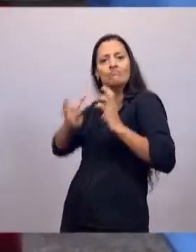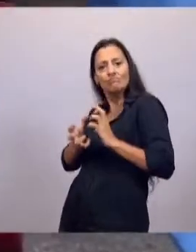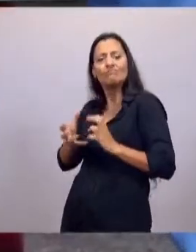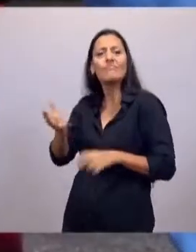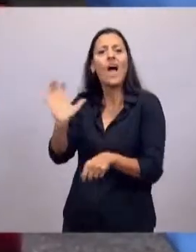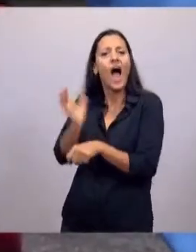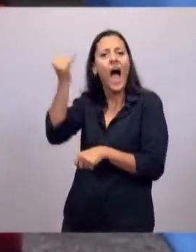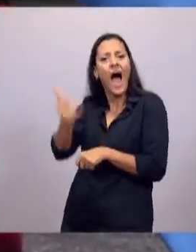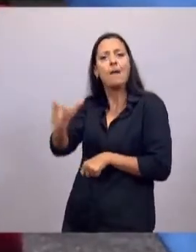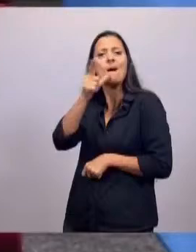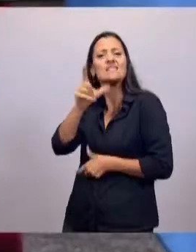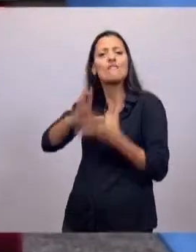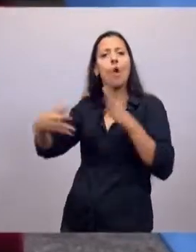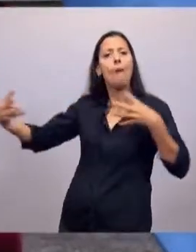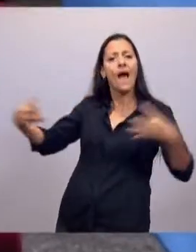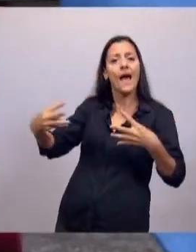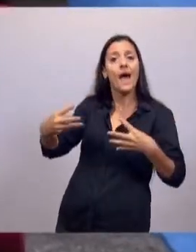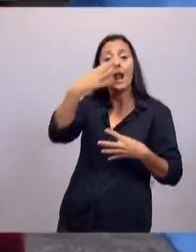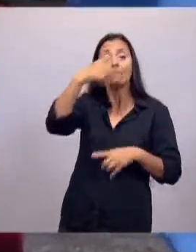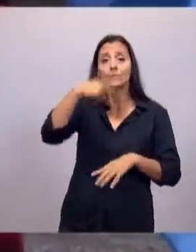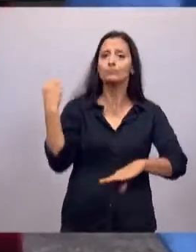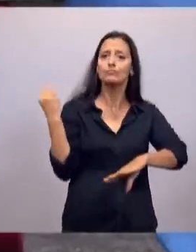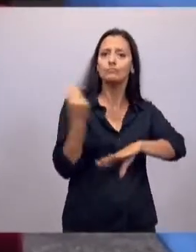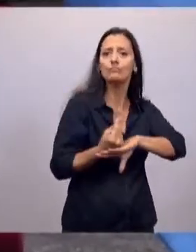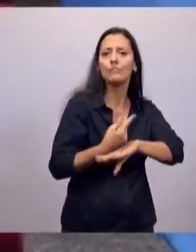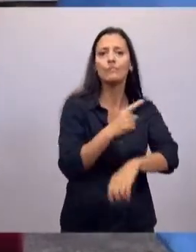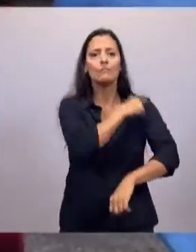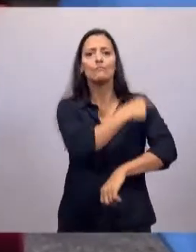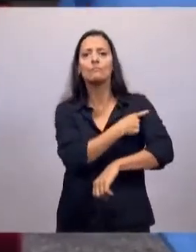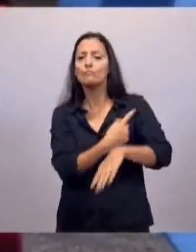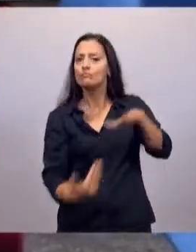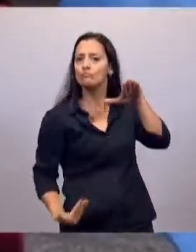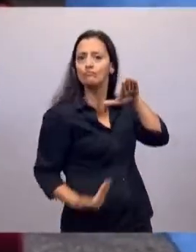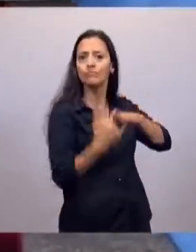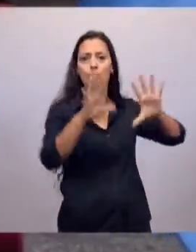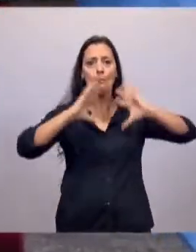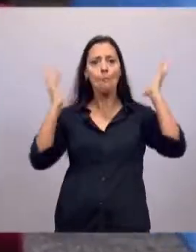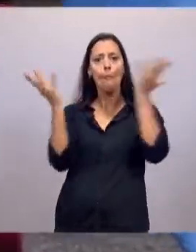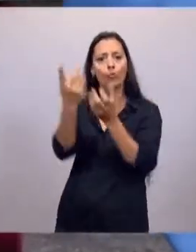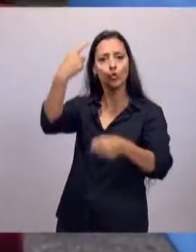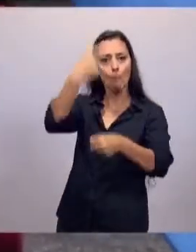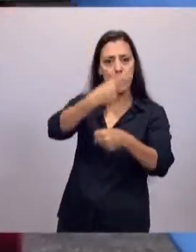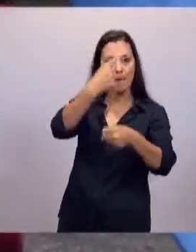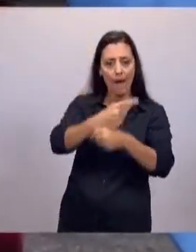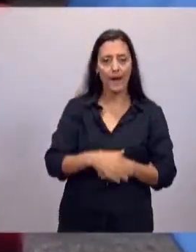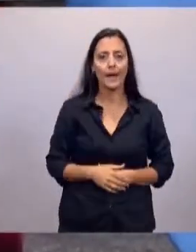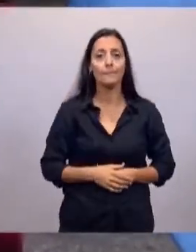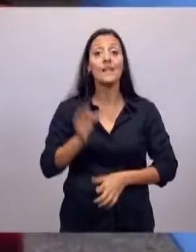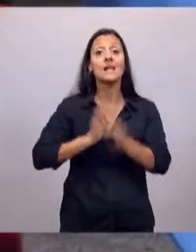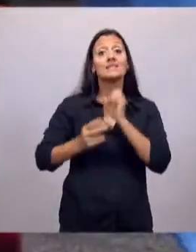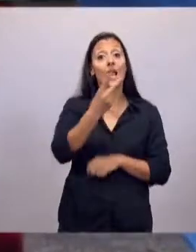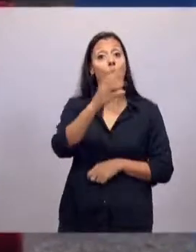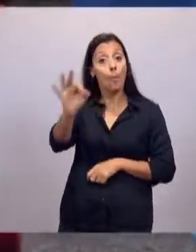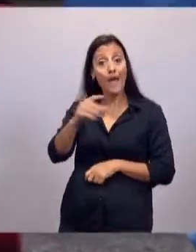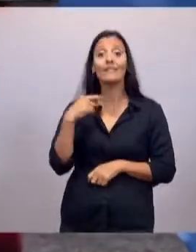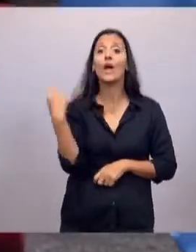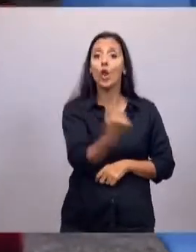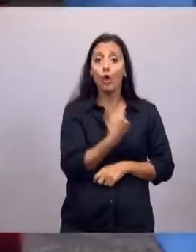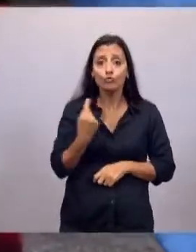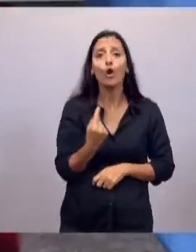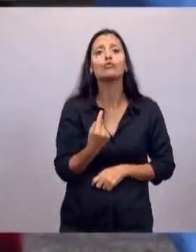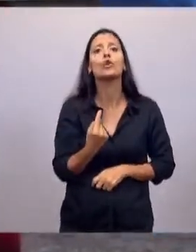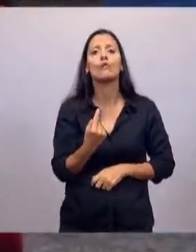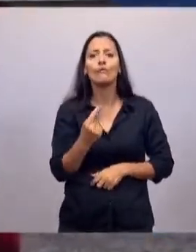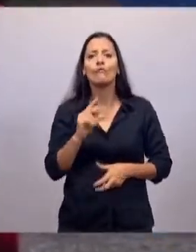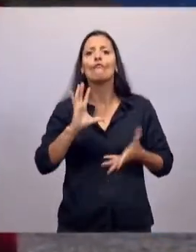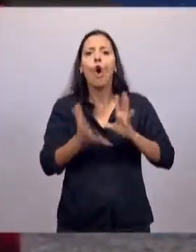cuartel, pasamos a ser la primer potencia mundial. Para principios del siglo XX éramos el faro de